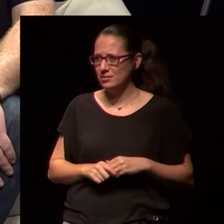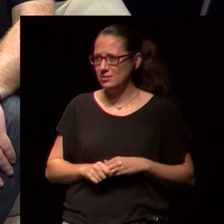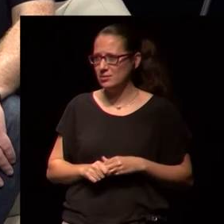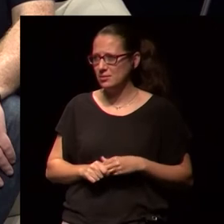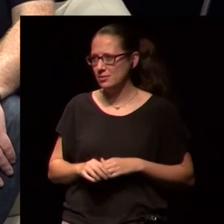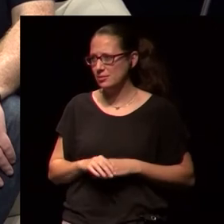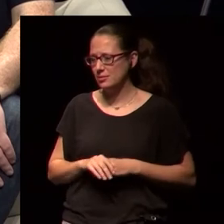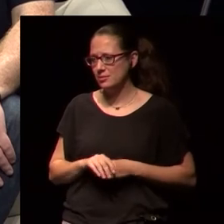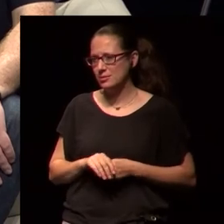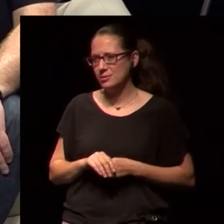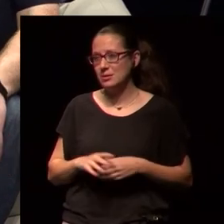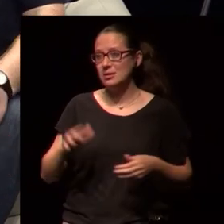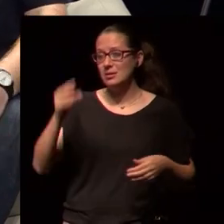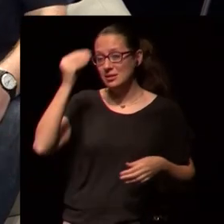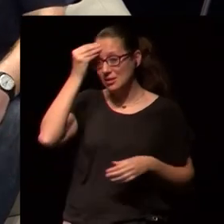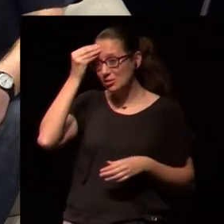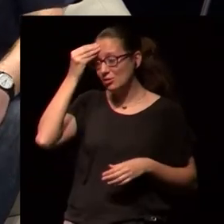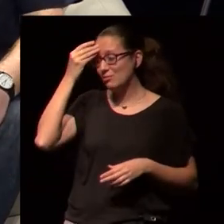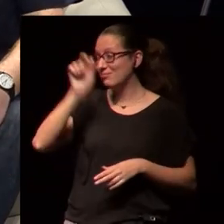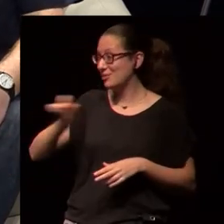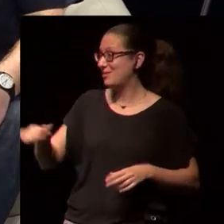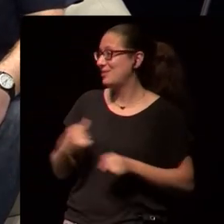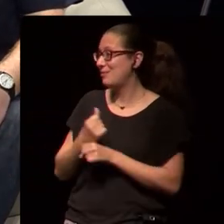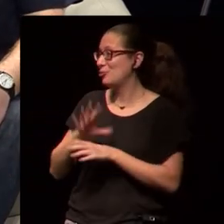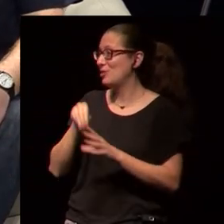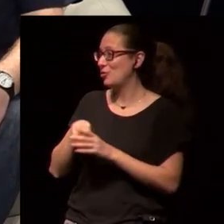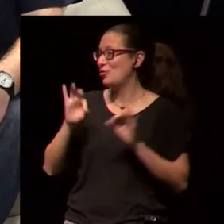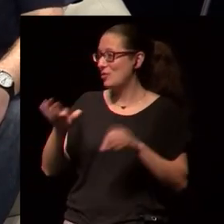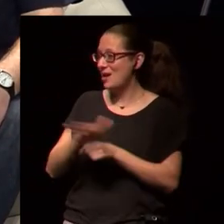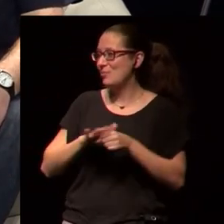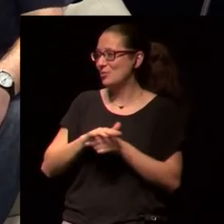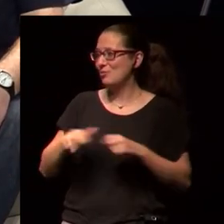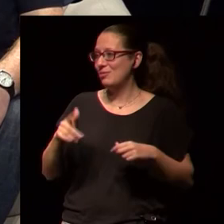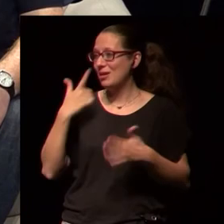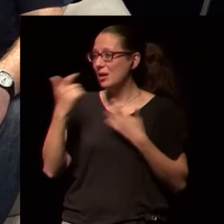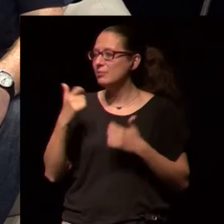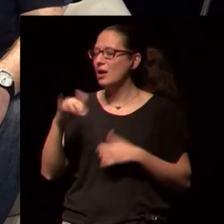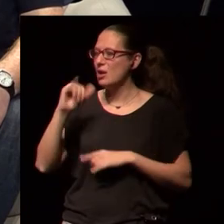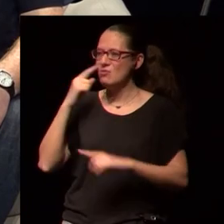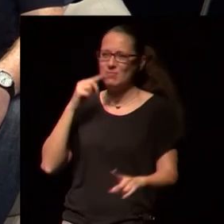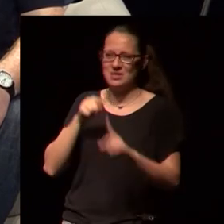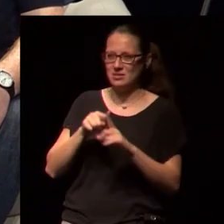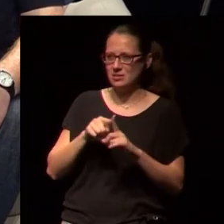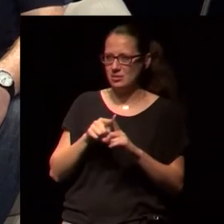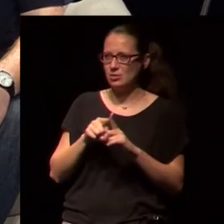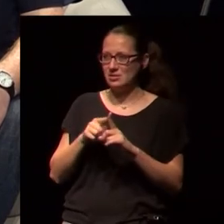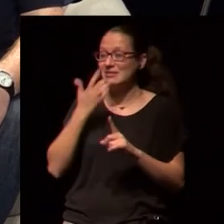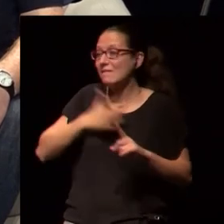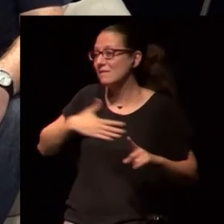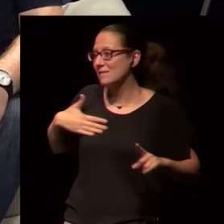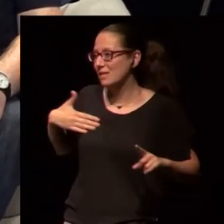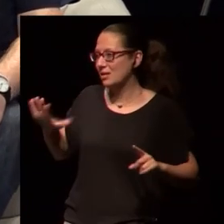los que trabajamos dentro del campo creativo tenemos una misión, si elegimos, que es